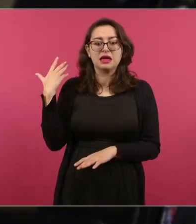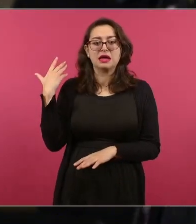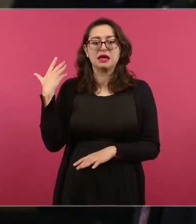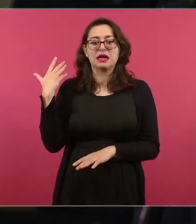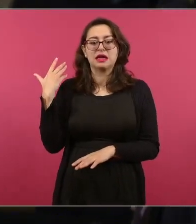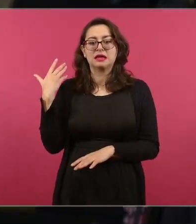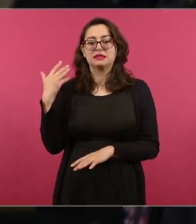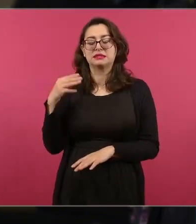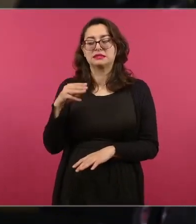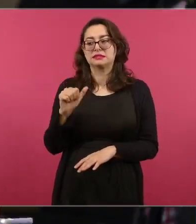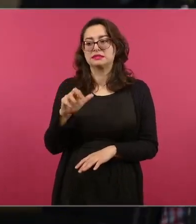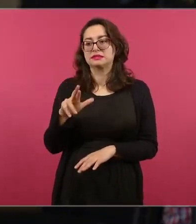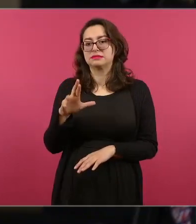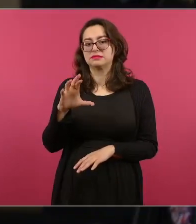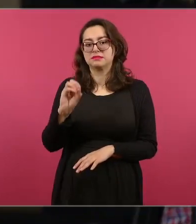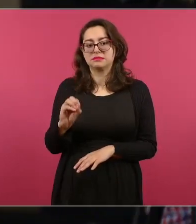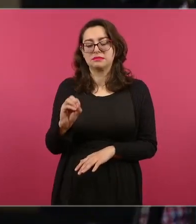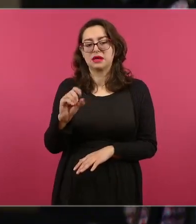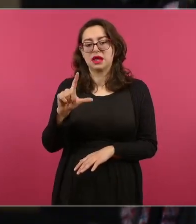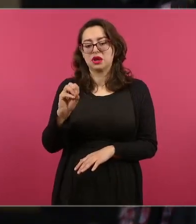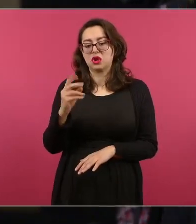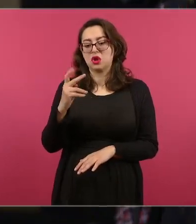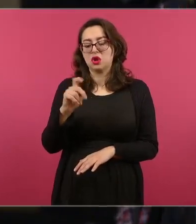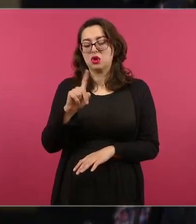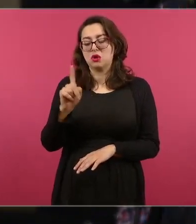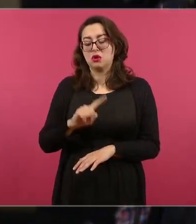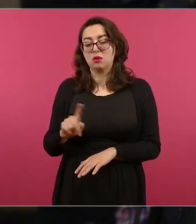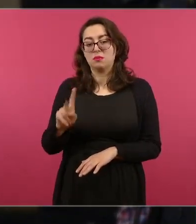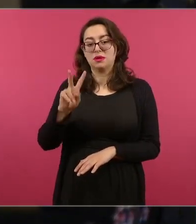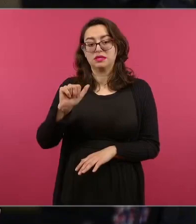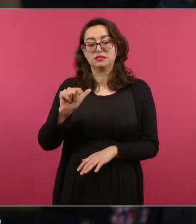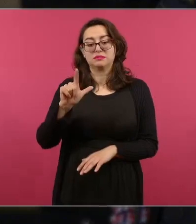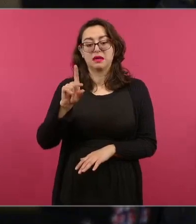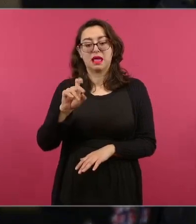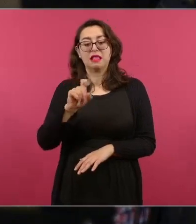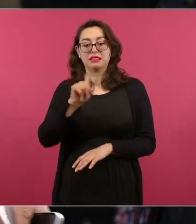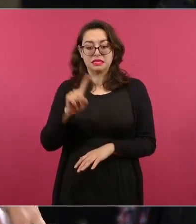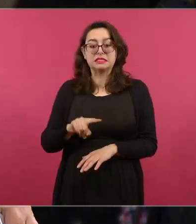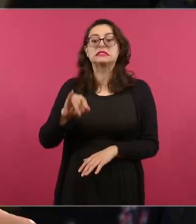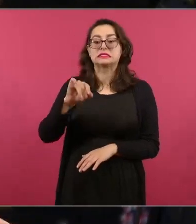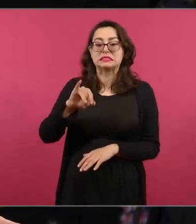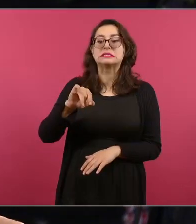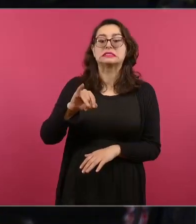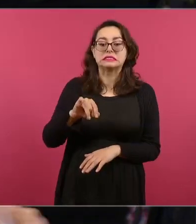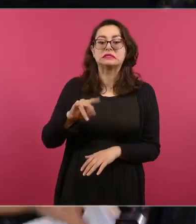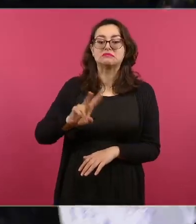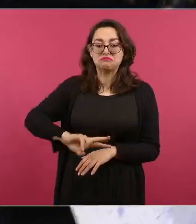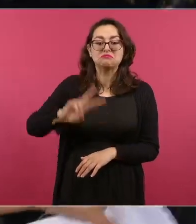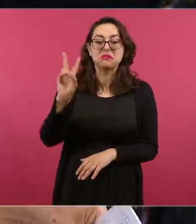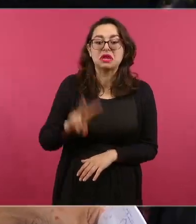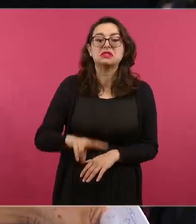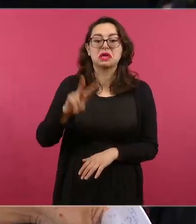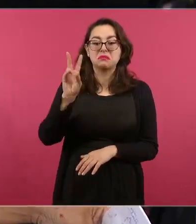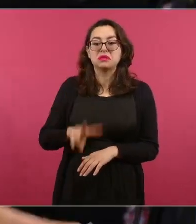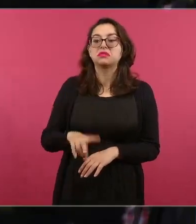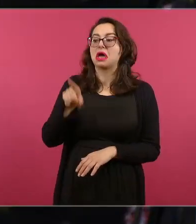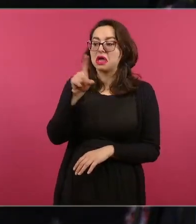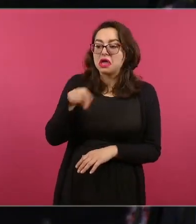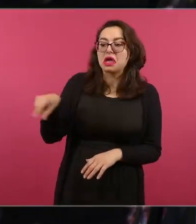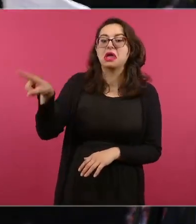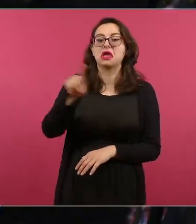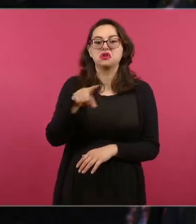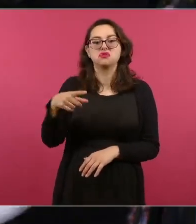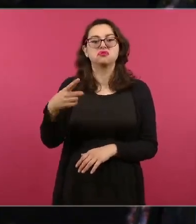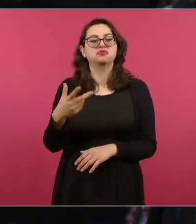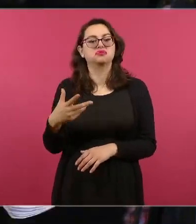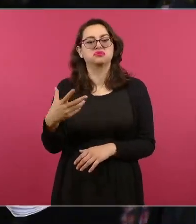aquí estaba la lacra que yo le decía así. Aquí, desde que eso pasó, es porque ellos estaban allá y se vendieron la plaza. Y sé que me van